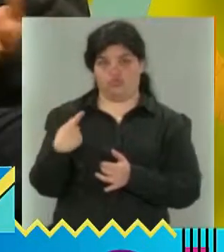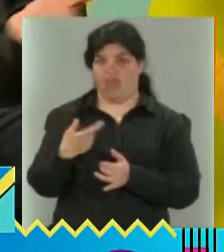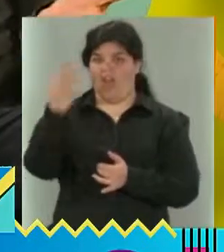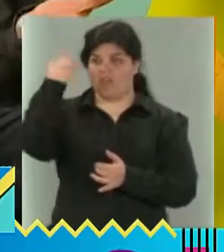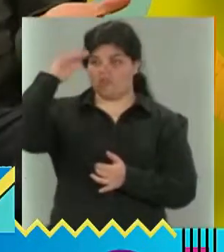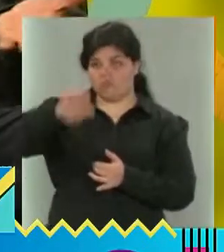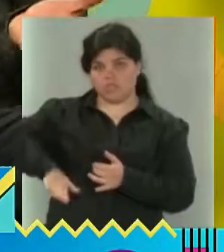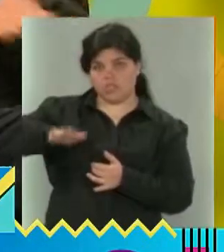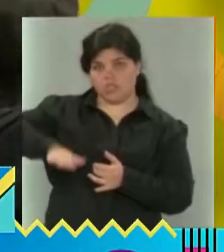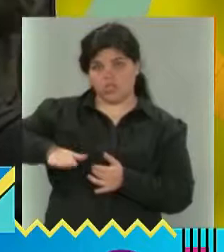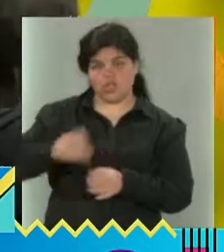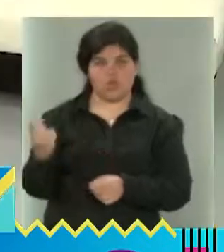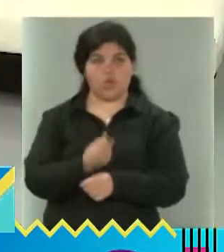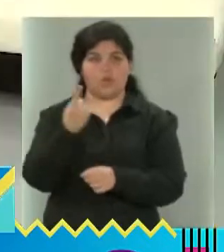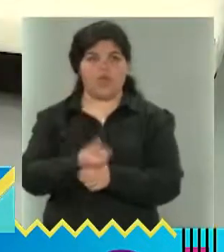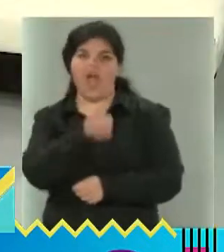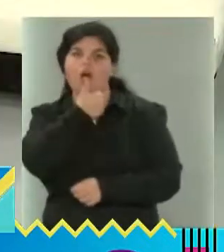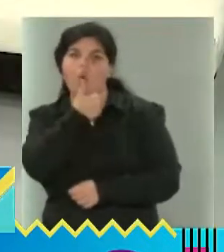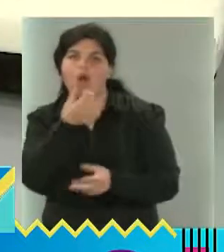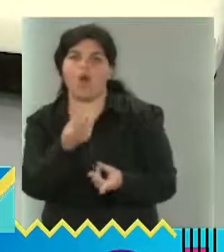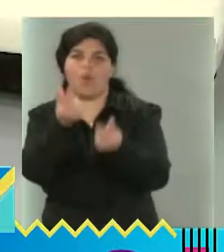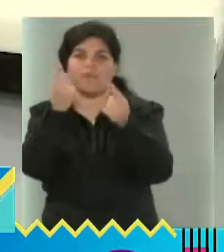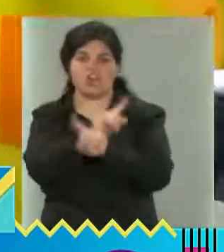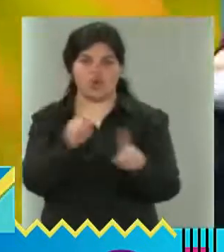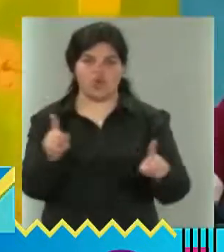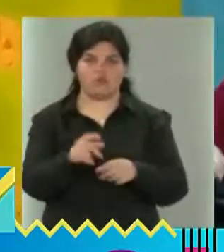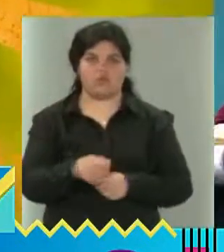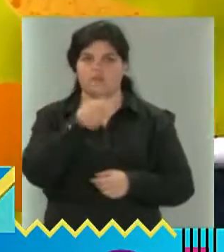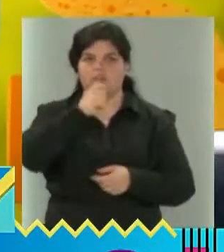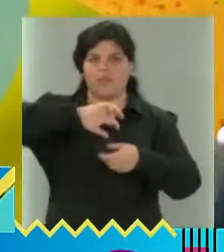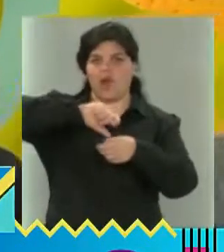podías comprar agua, o sea, no se compraba el agua. ¿Sí? Una